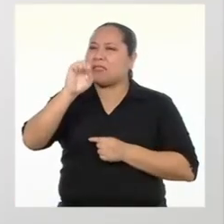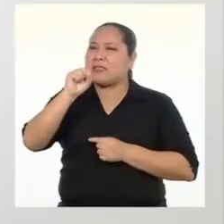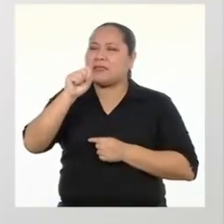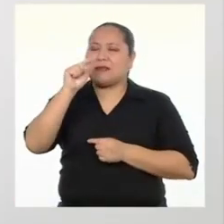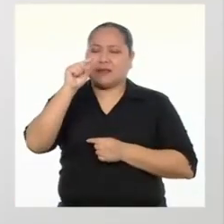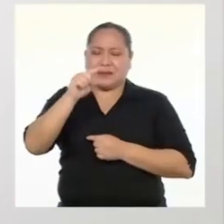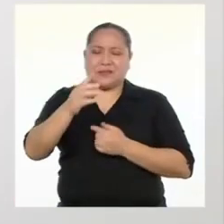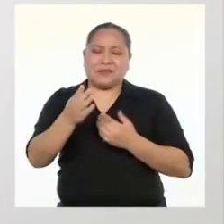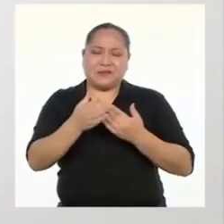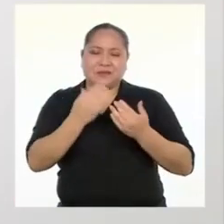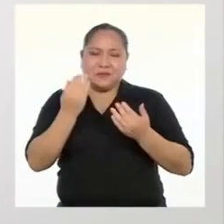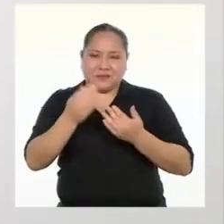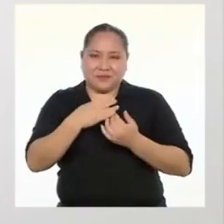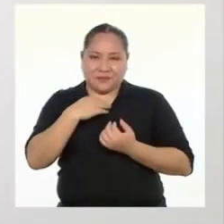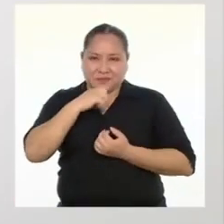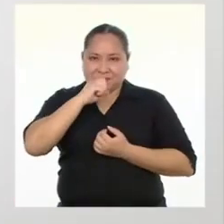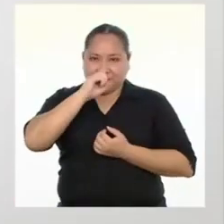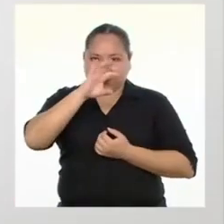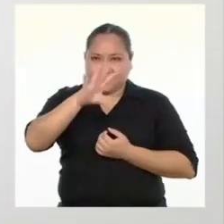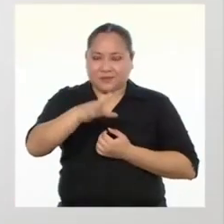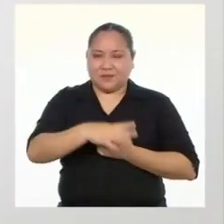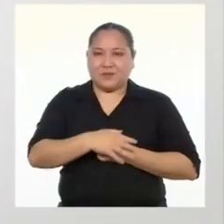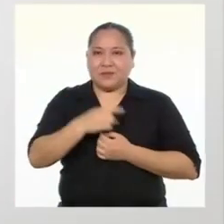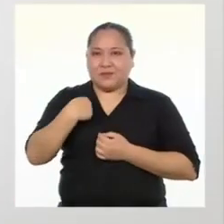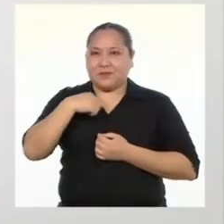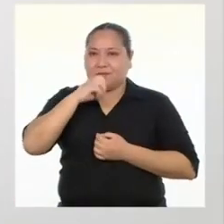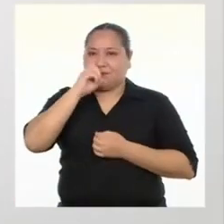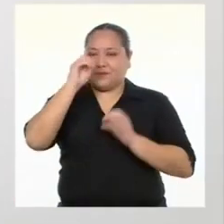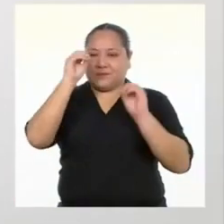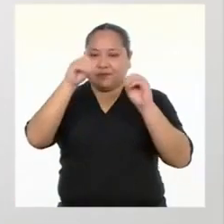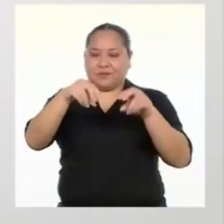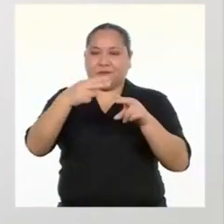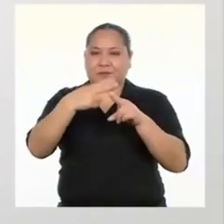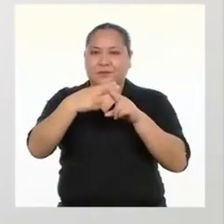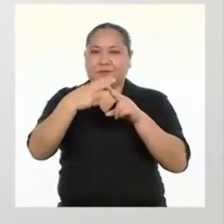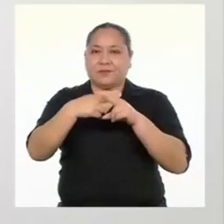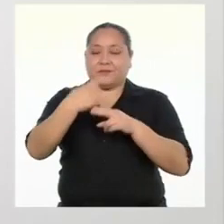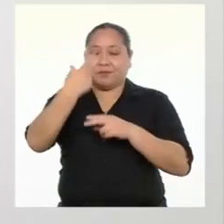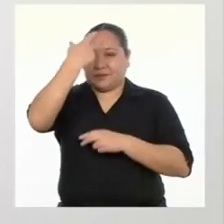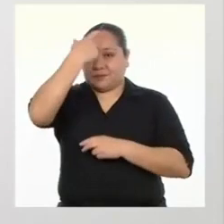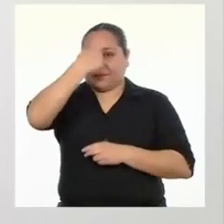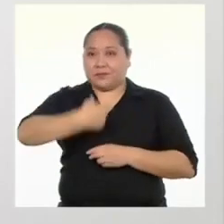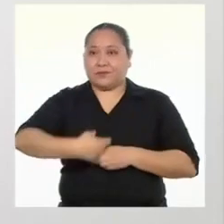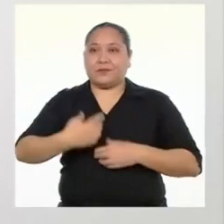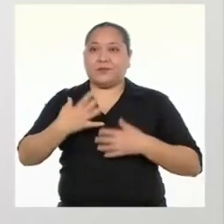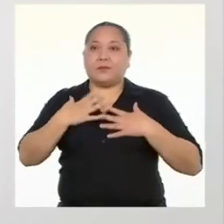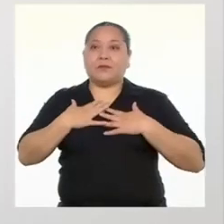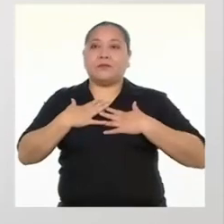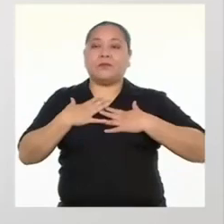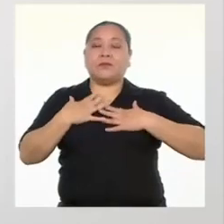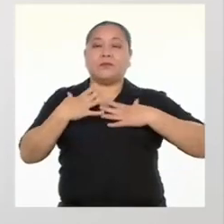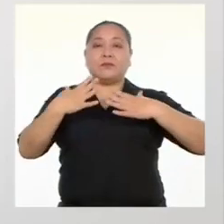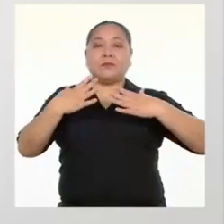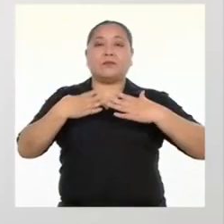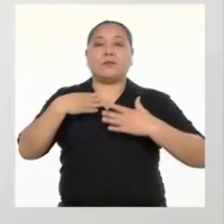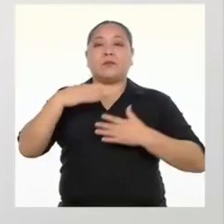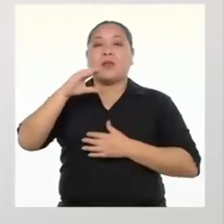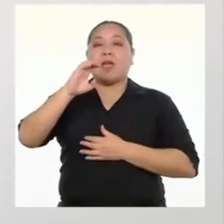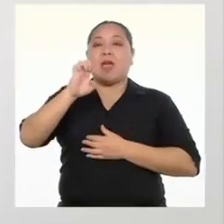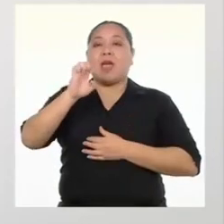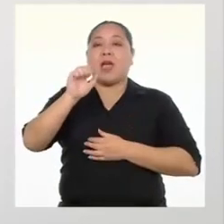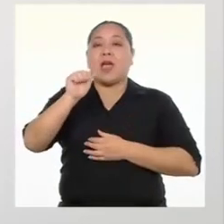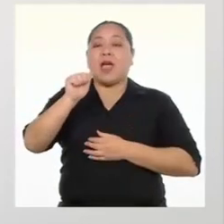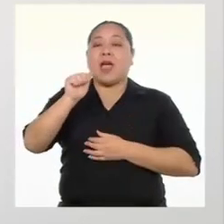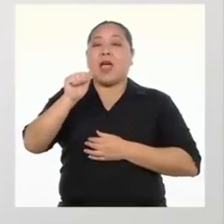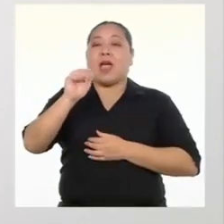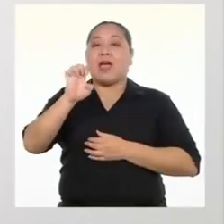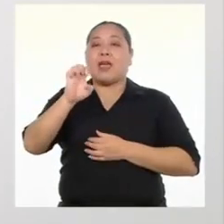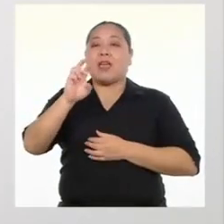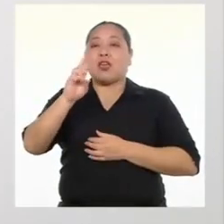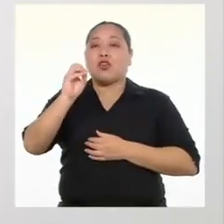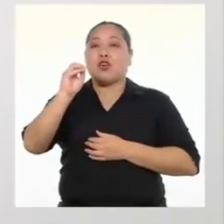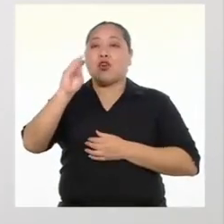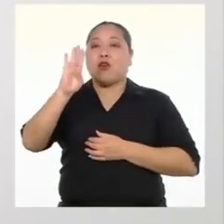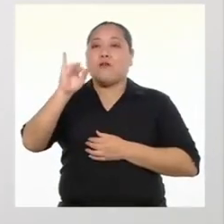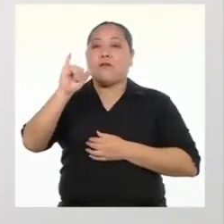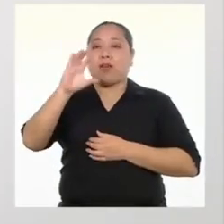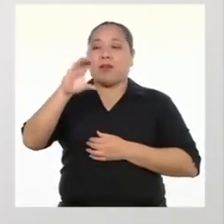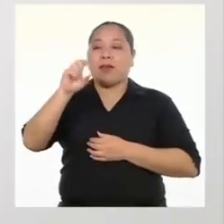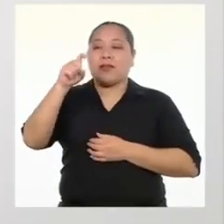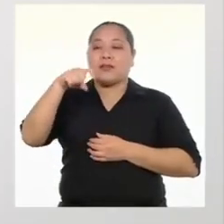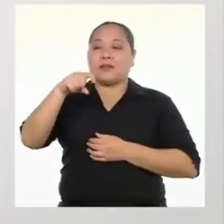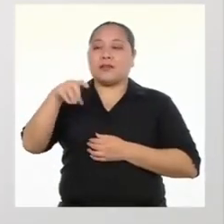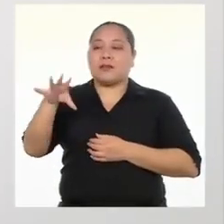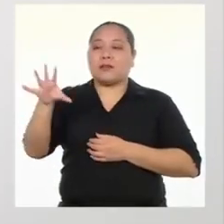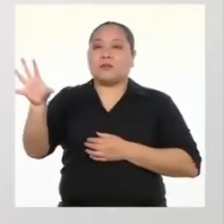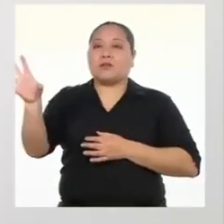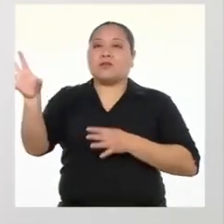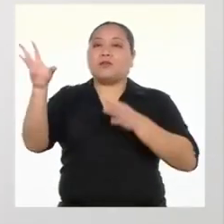hecho bastante simple, Yanira. Lo llamé así porque en los humanos la respiración es aeróbica, lo que significa que debemos tomar